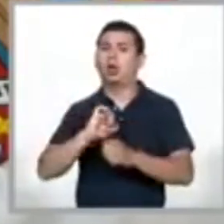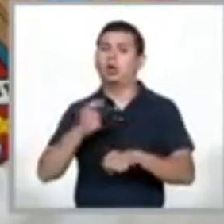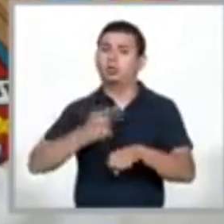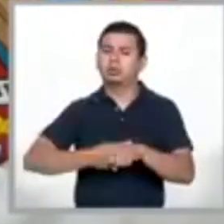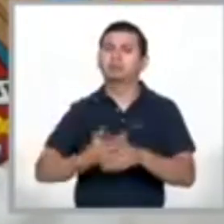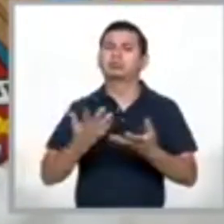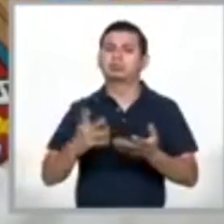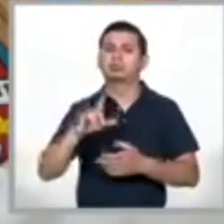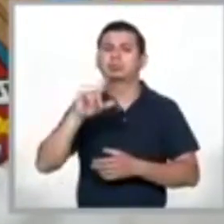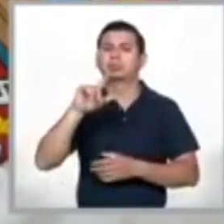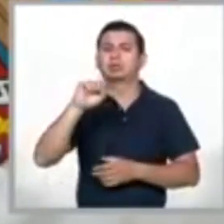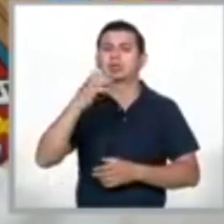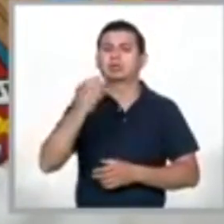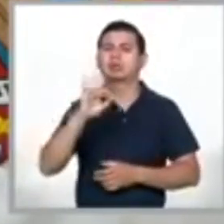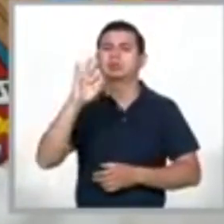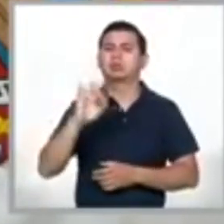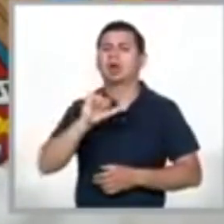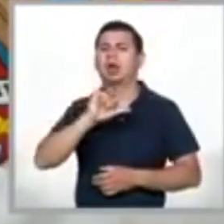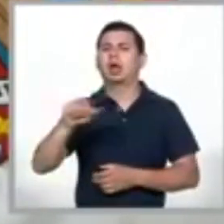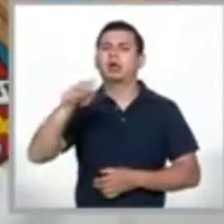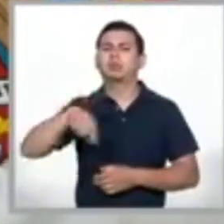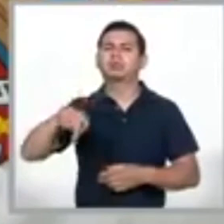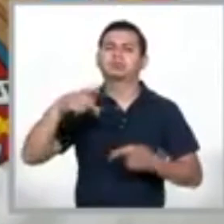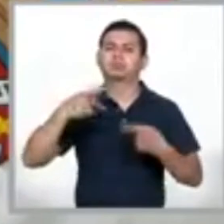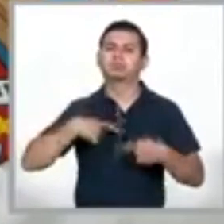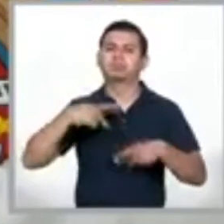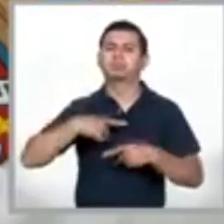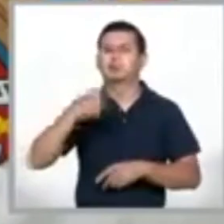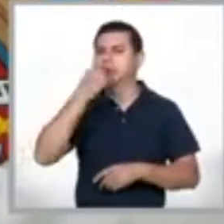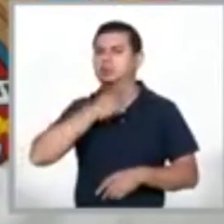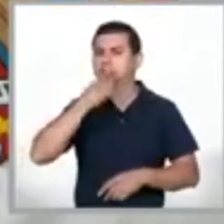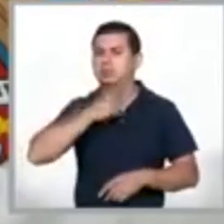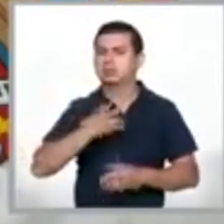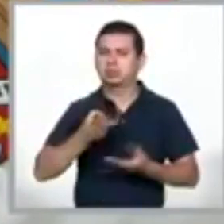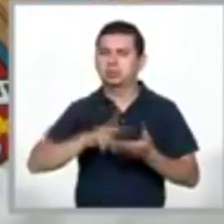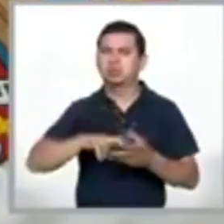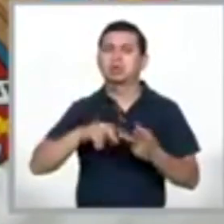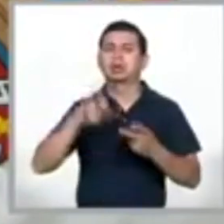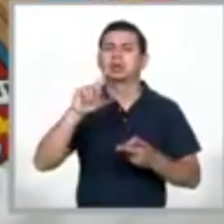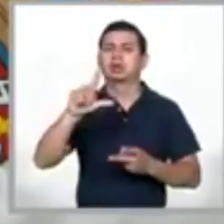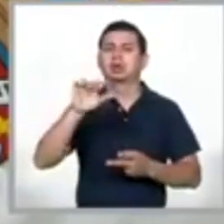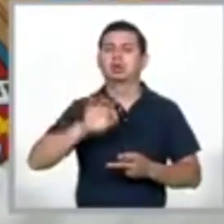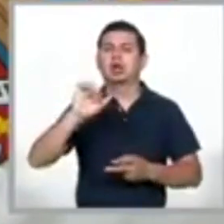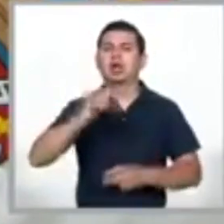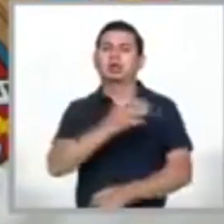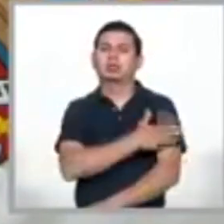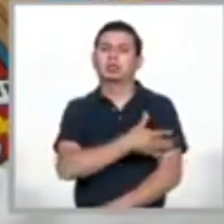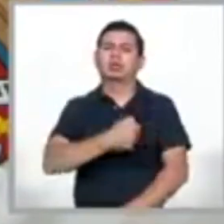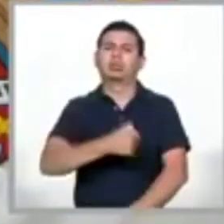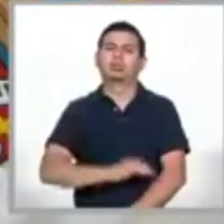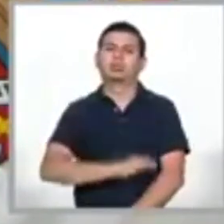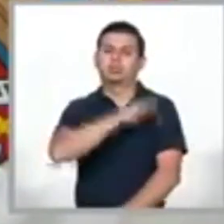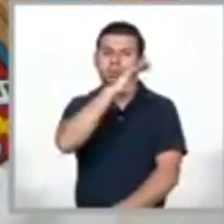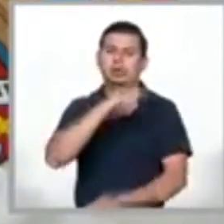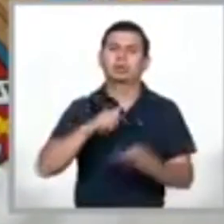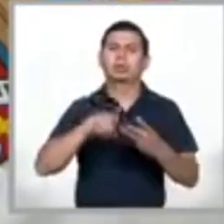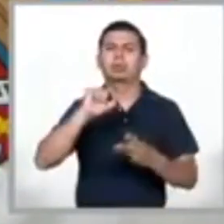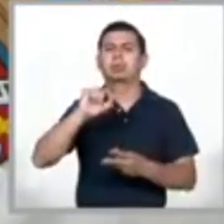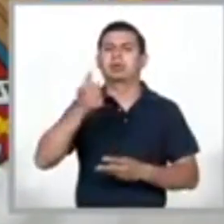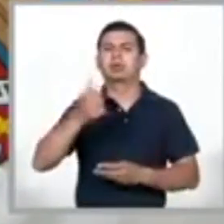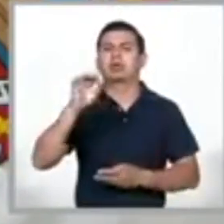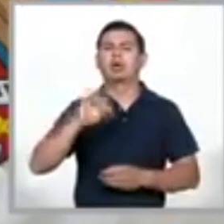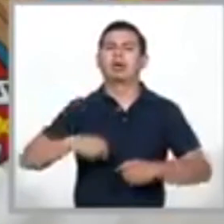el 39% de ellas se presentan relacionadas a diabetes, 37% hipertensión arterial,